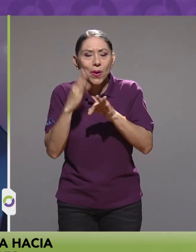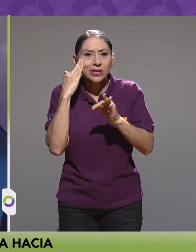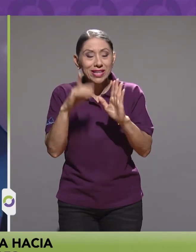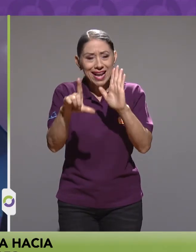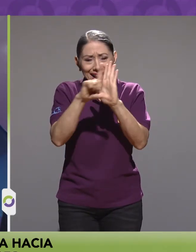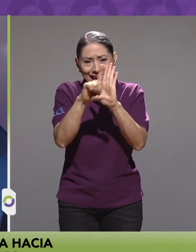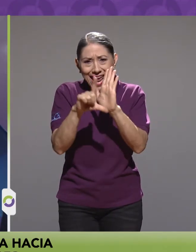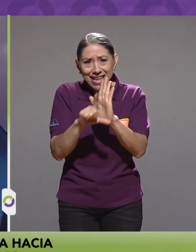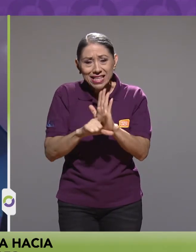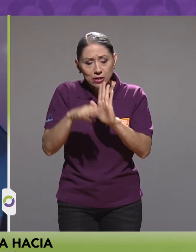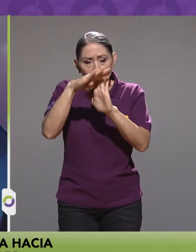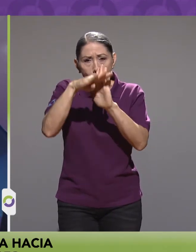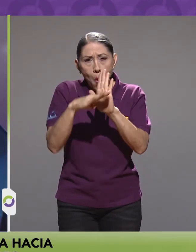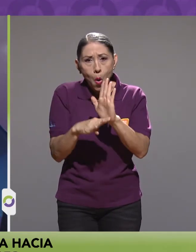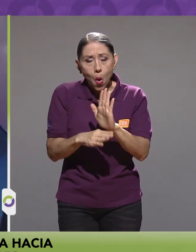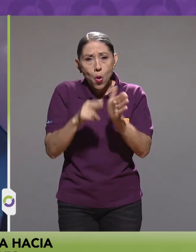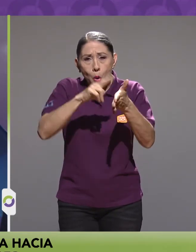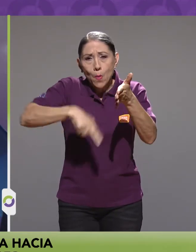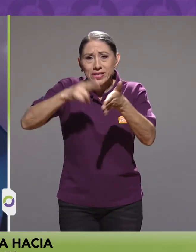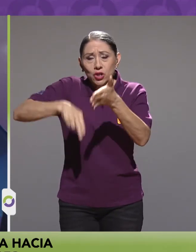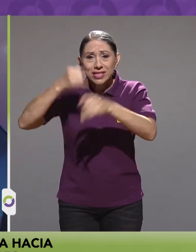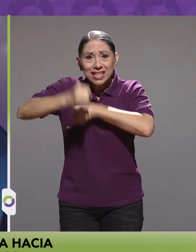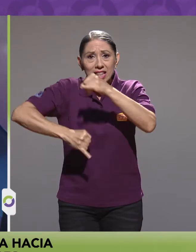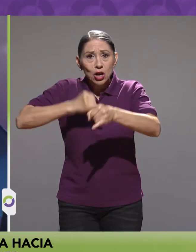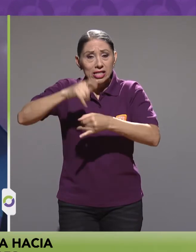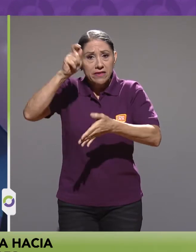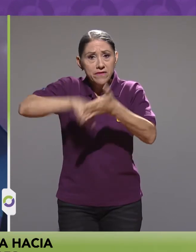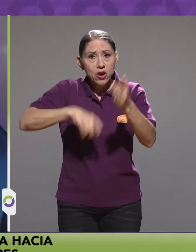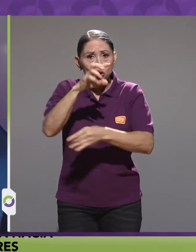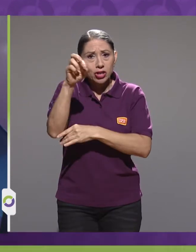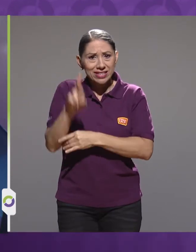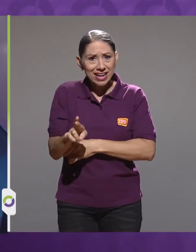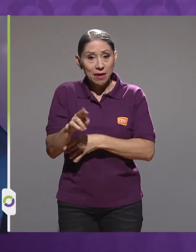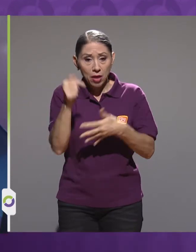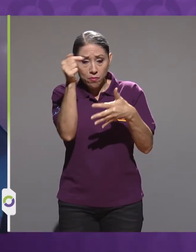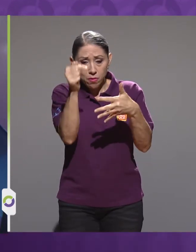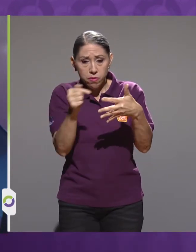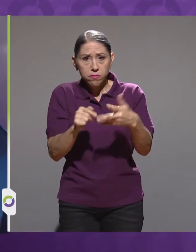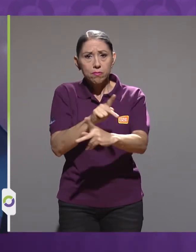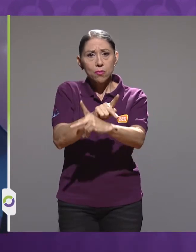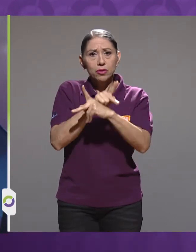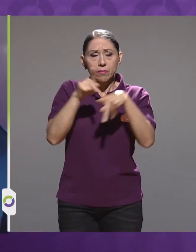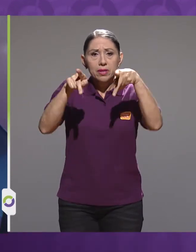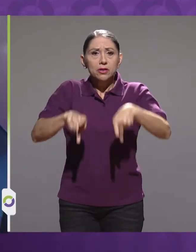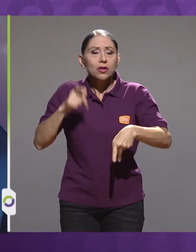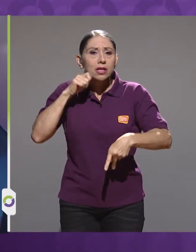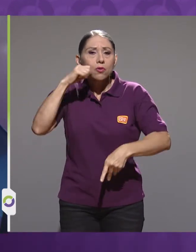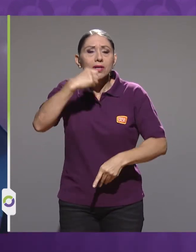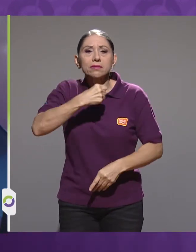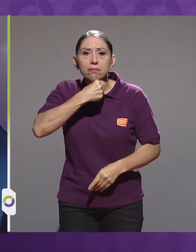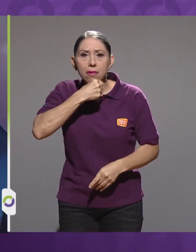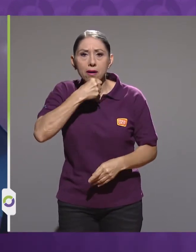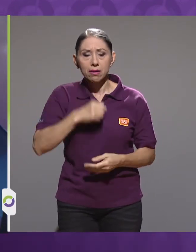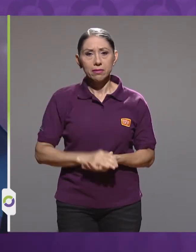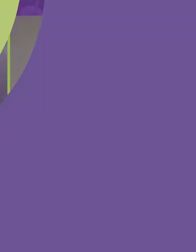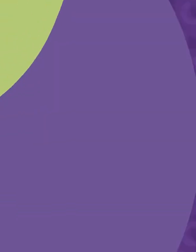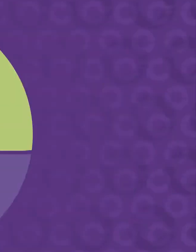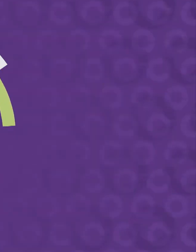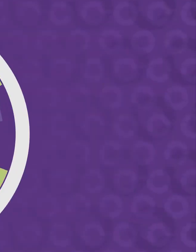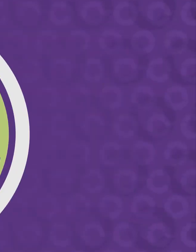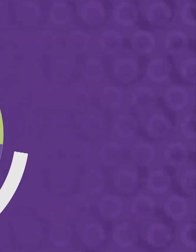leyes, políticas y convenciones internacionales acogidas por Costa Rica que protegen a las personas adultas mayores.